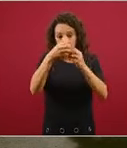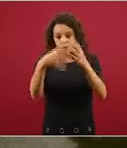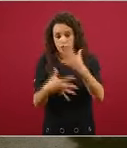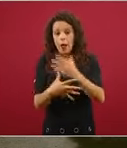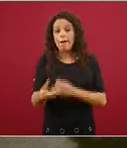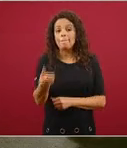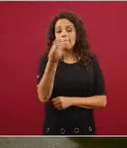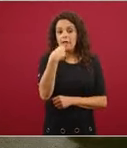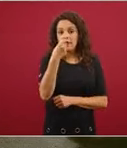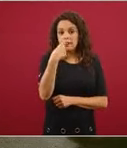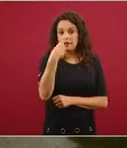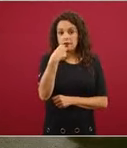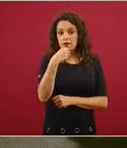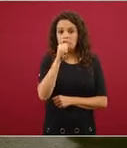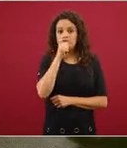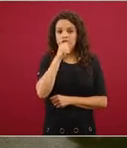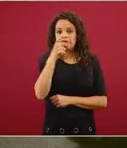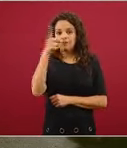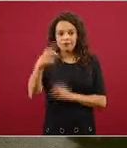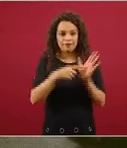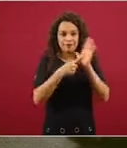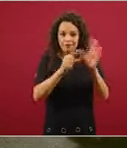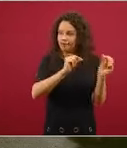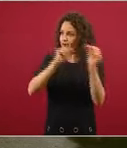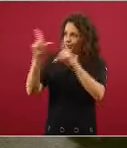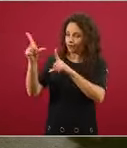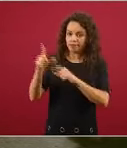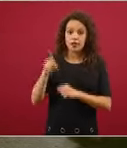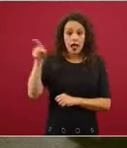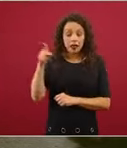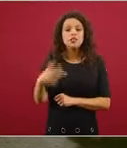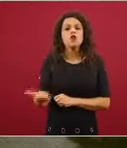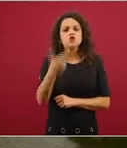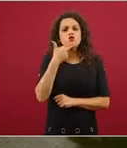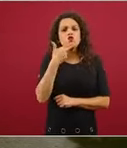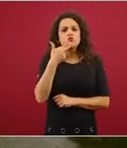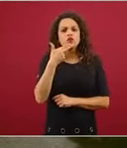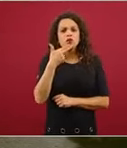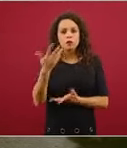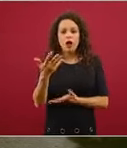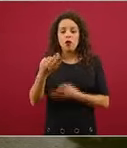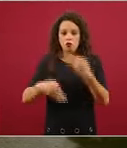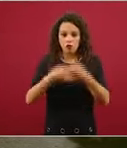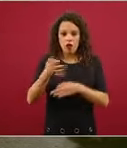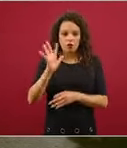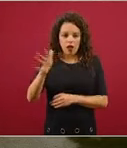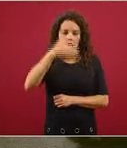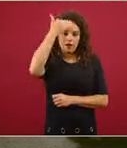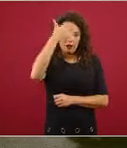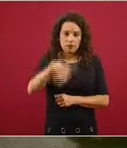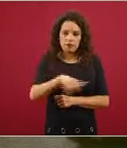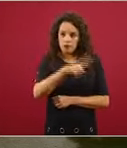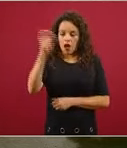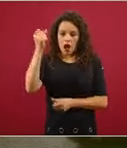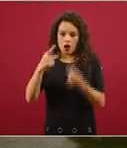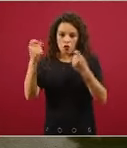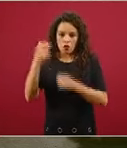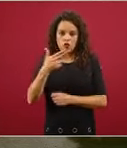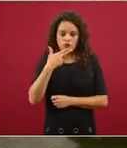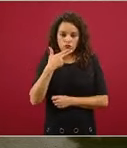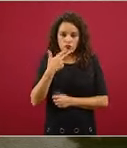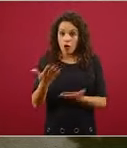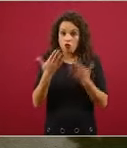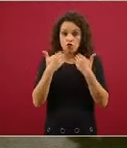4 medicamentos que han sido utilizados, lo sabemos, sin una base